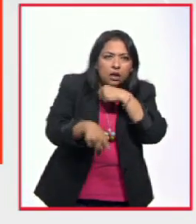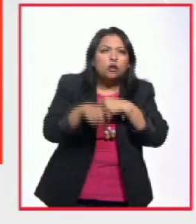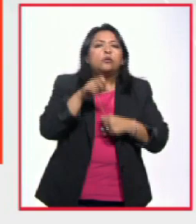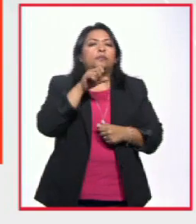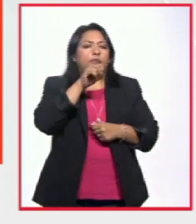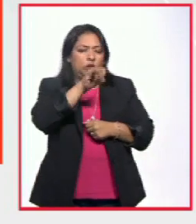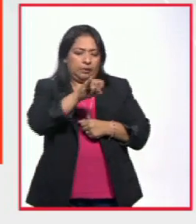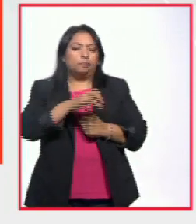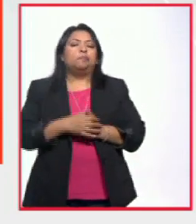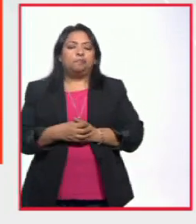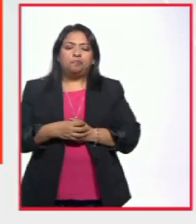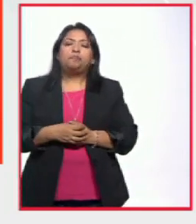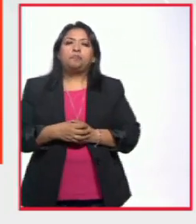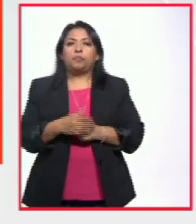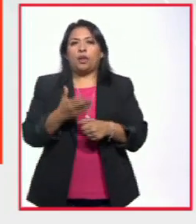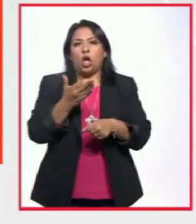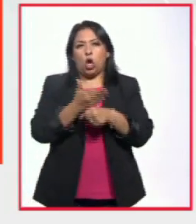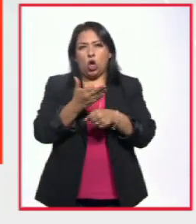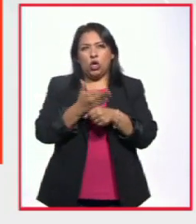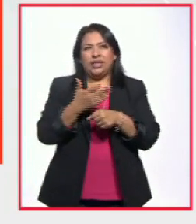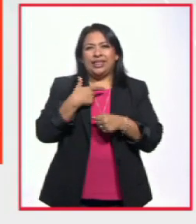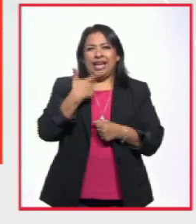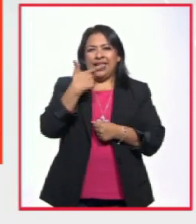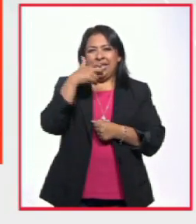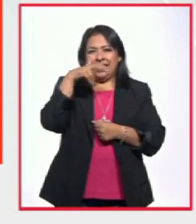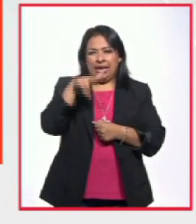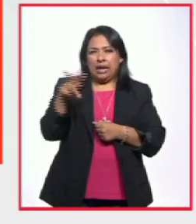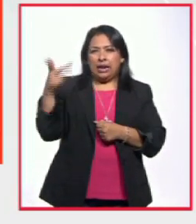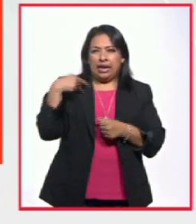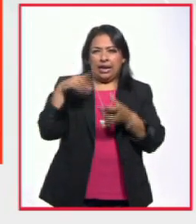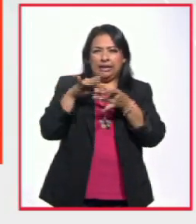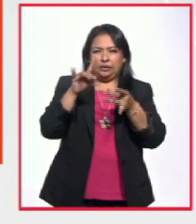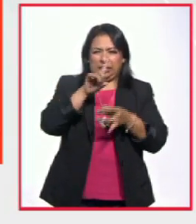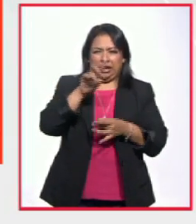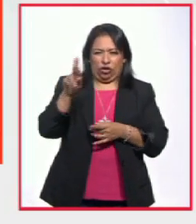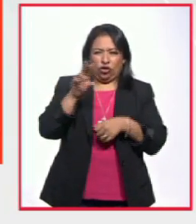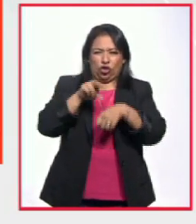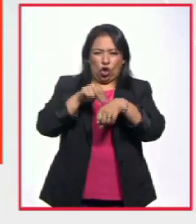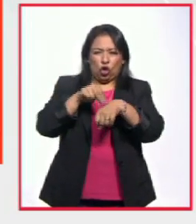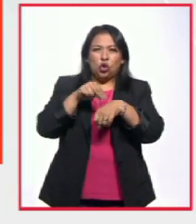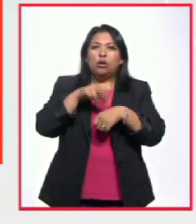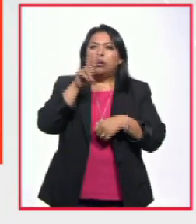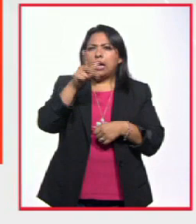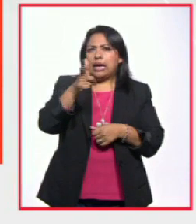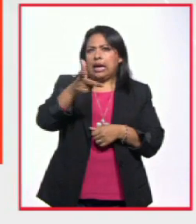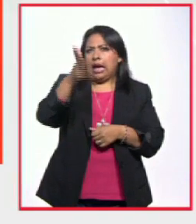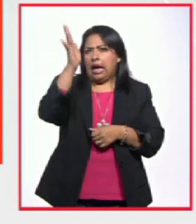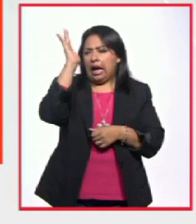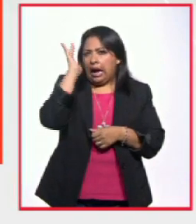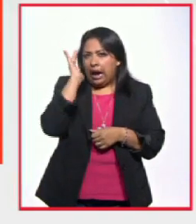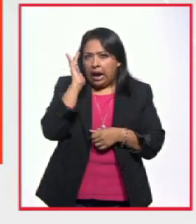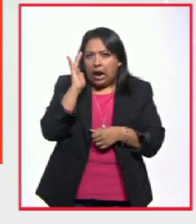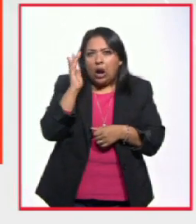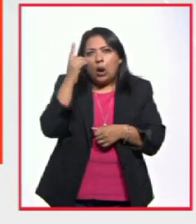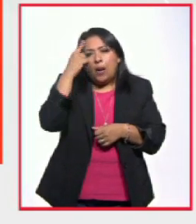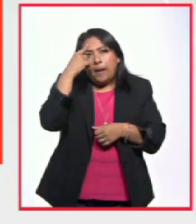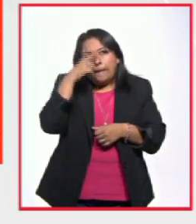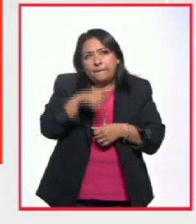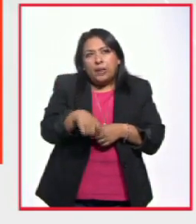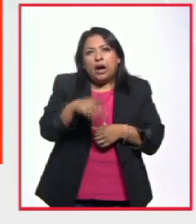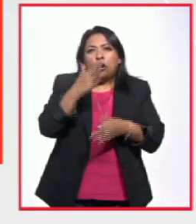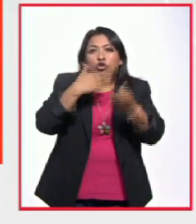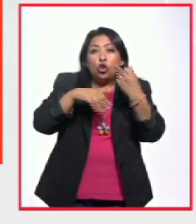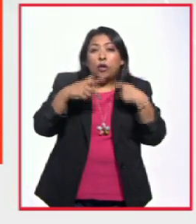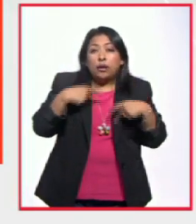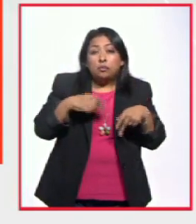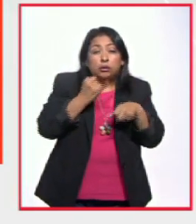es. Ahorita, con la parte de la genética, lo que nos explicaba el doctor es que, desde luego, es muy caro para hacerlo con toda